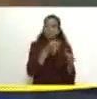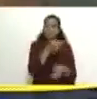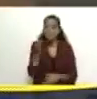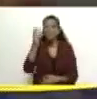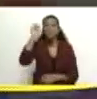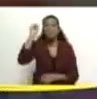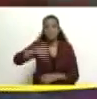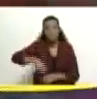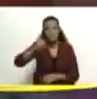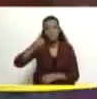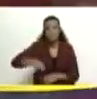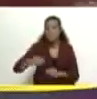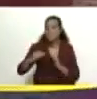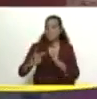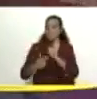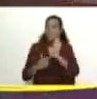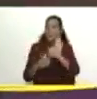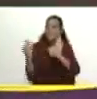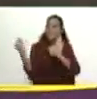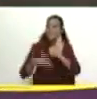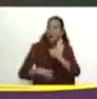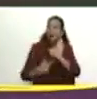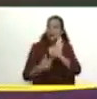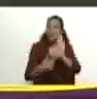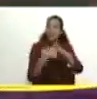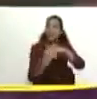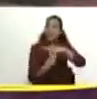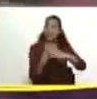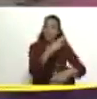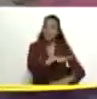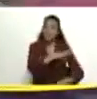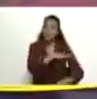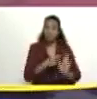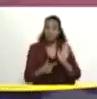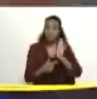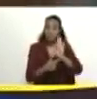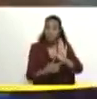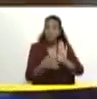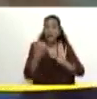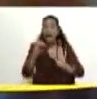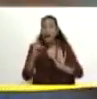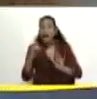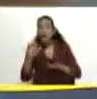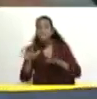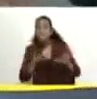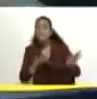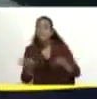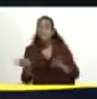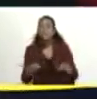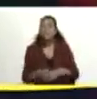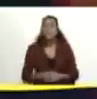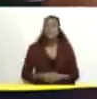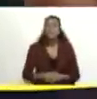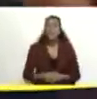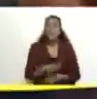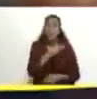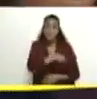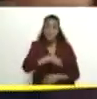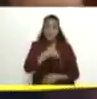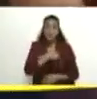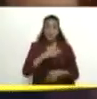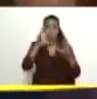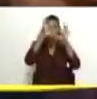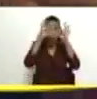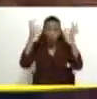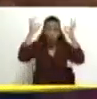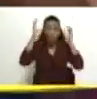efectivamente vamos a seguirle mostrando esta base de Misiones. Aquí van a confluir, presidente, la Misión José